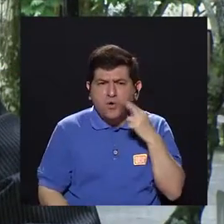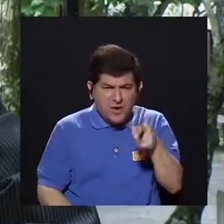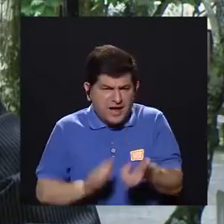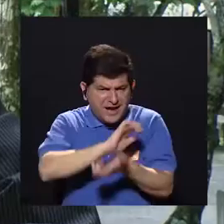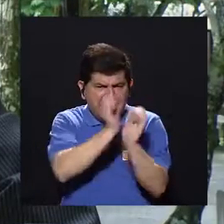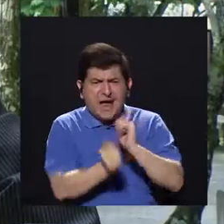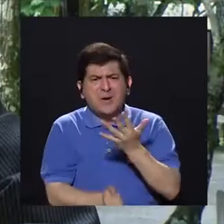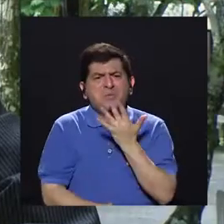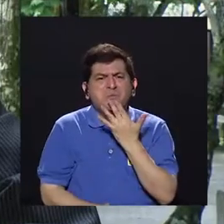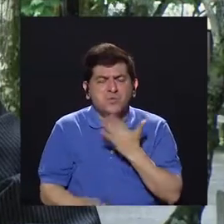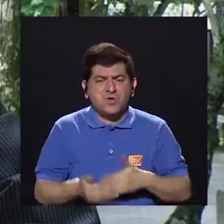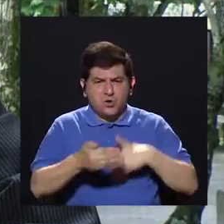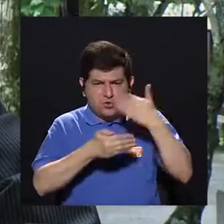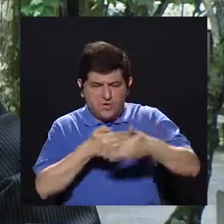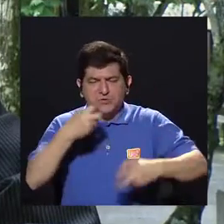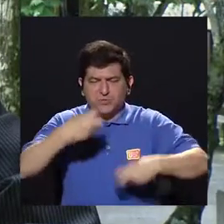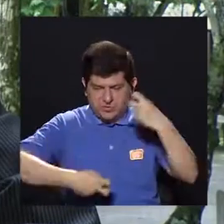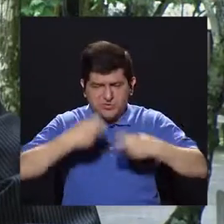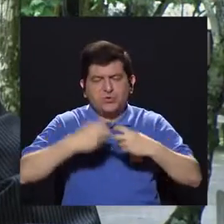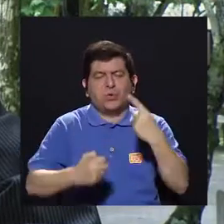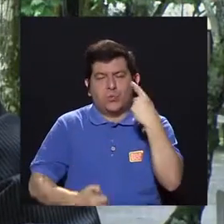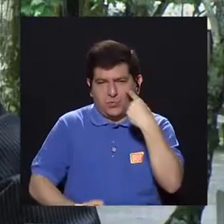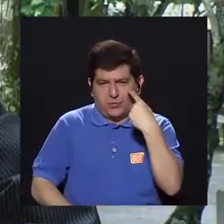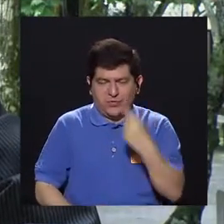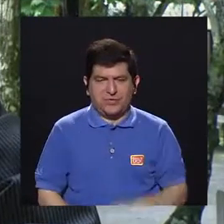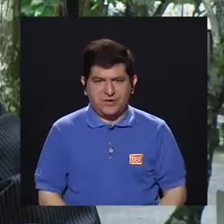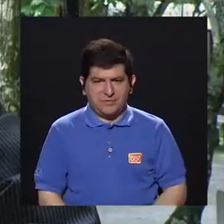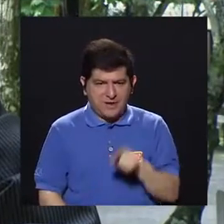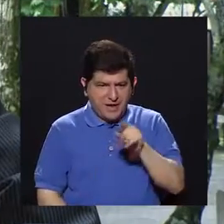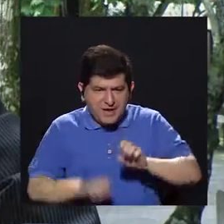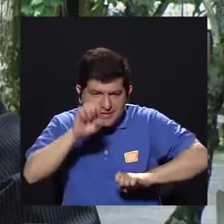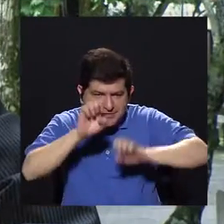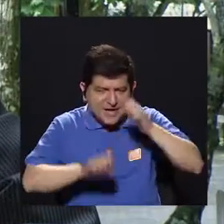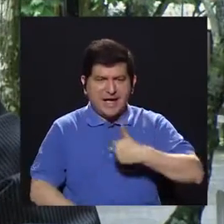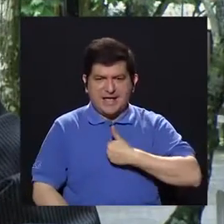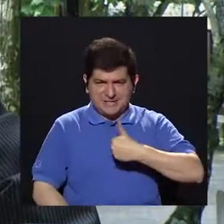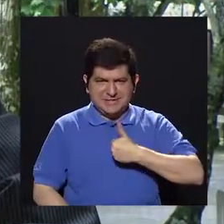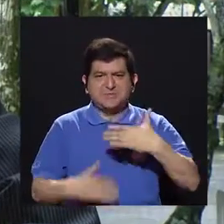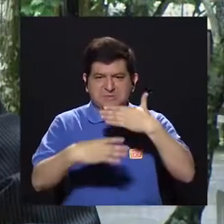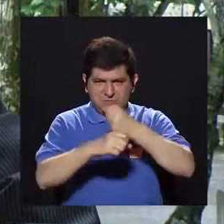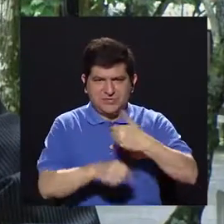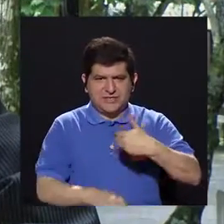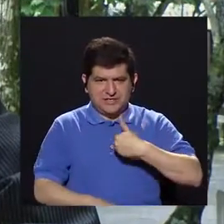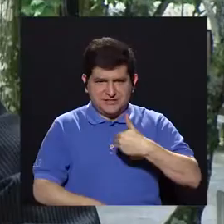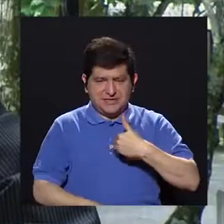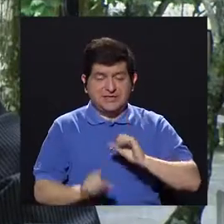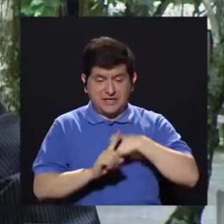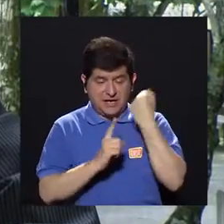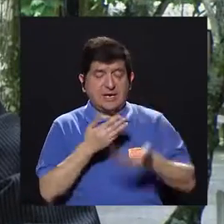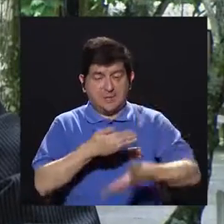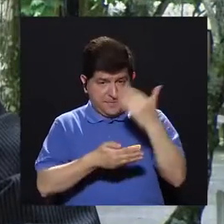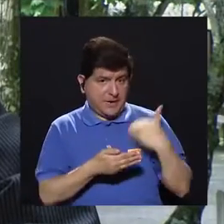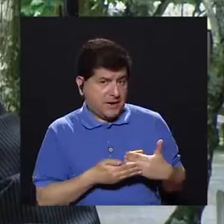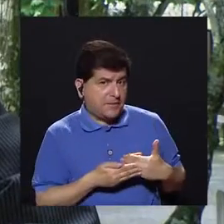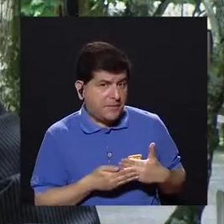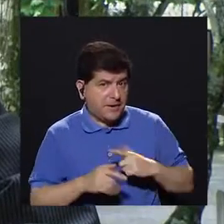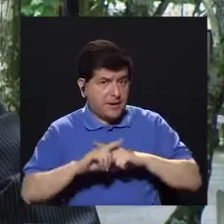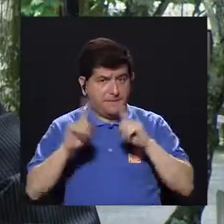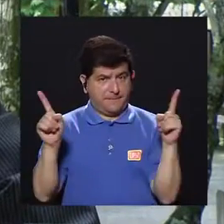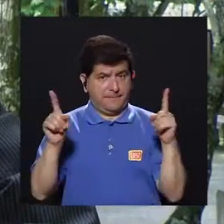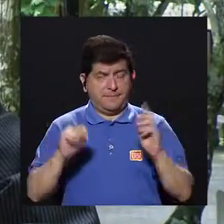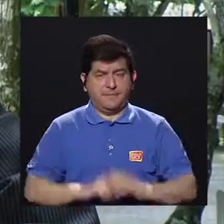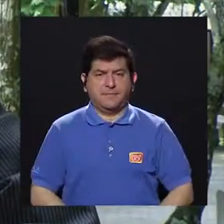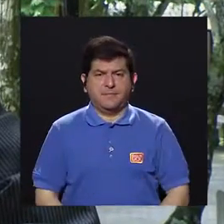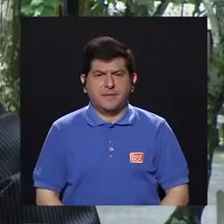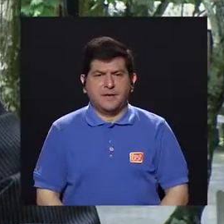es una autoevaluación que uno se podría hacer si tiene ese antecedente. Pero lo que quiero decir es que aunque el 50-60% es